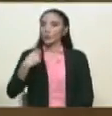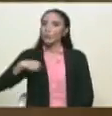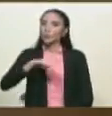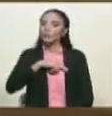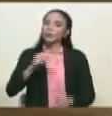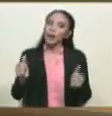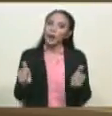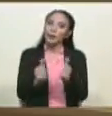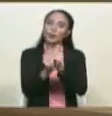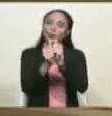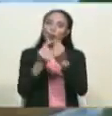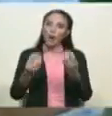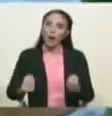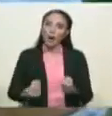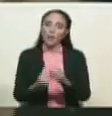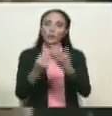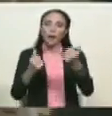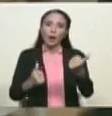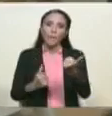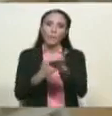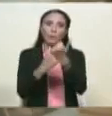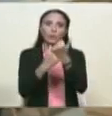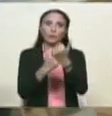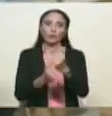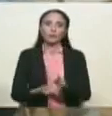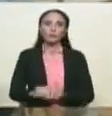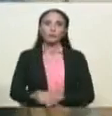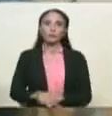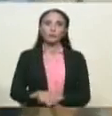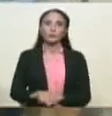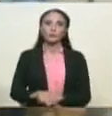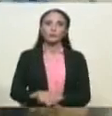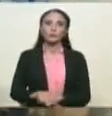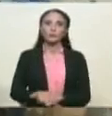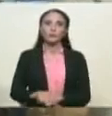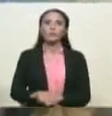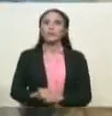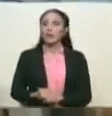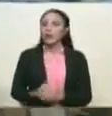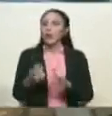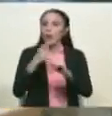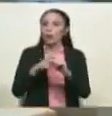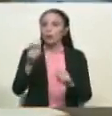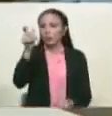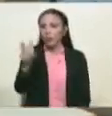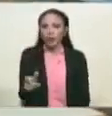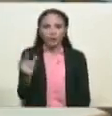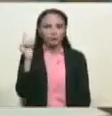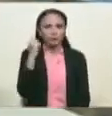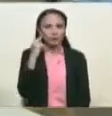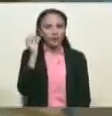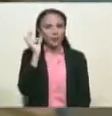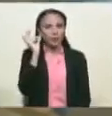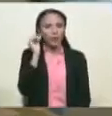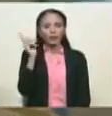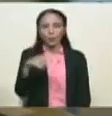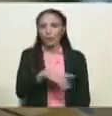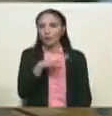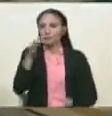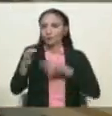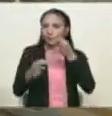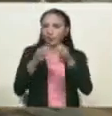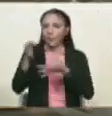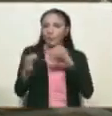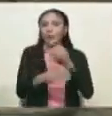librar grandes batallas junto a usted. Quiero que nuestra compañera Tista le dé también su saludo y un poco le hable de la experiencia